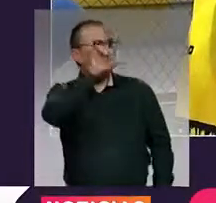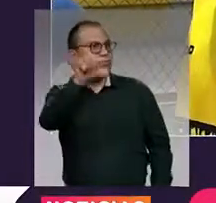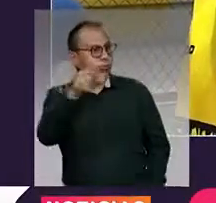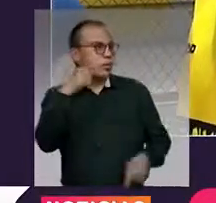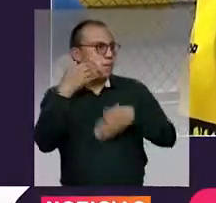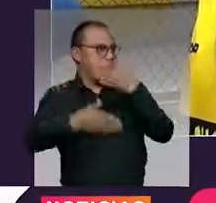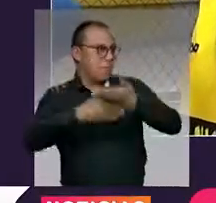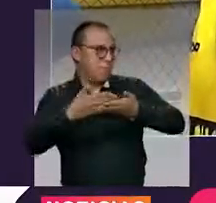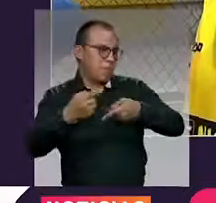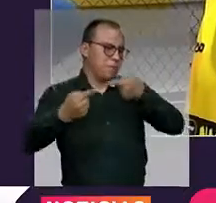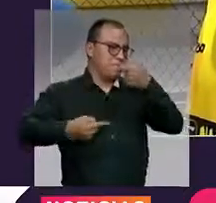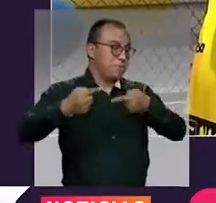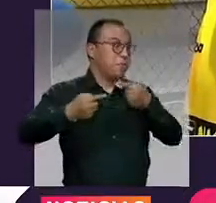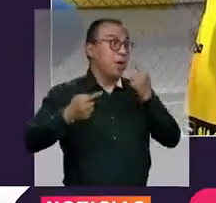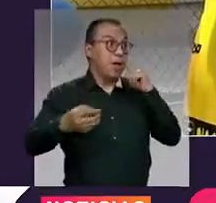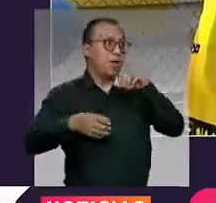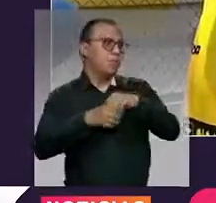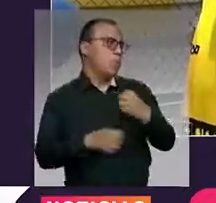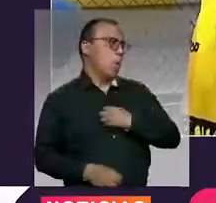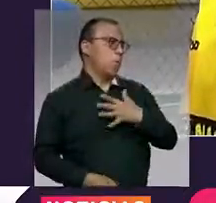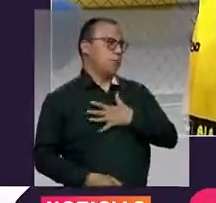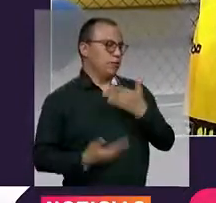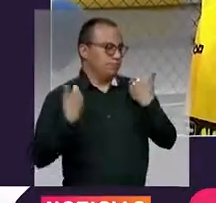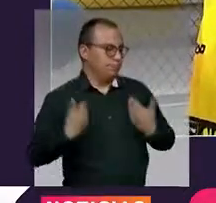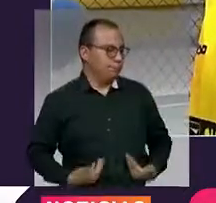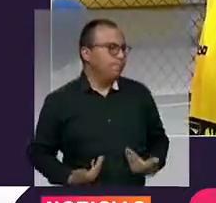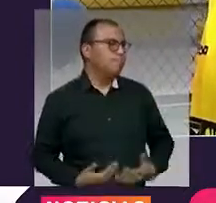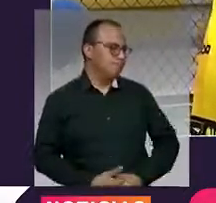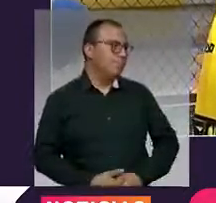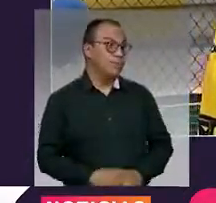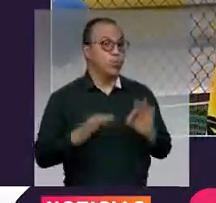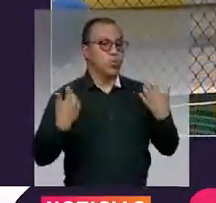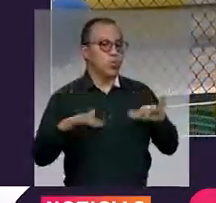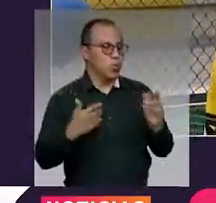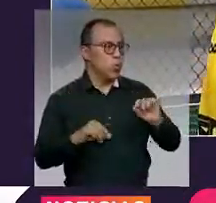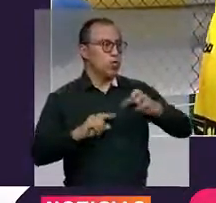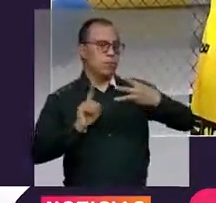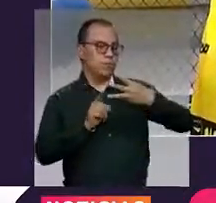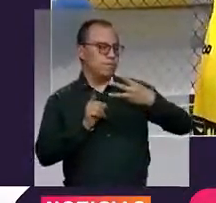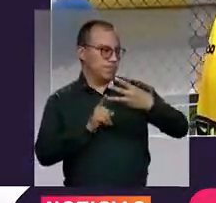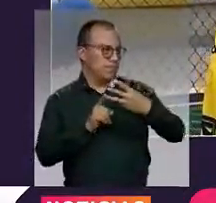un proceso, entonces pues ahorita me salió la oportunidad para un equipo de tercera división,